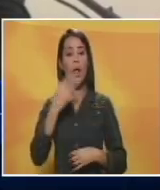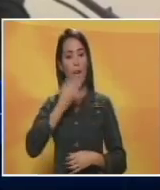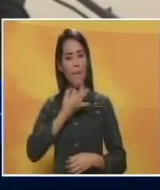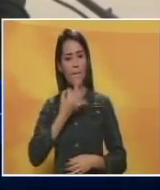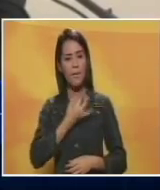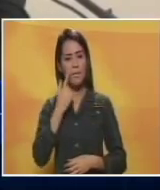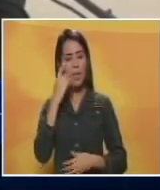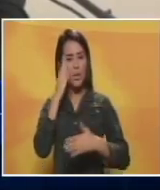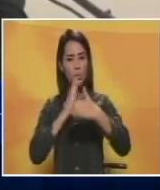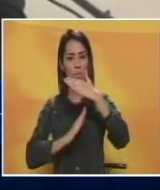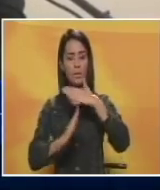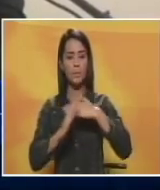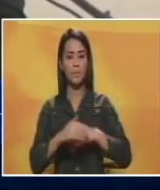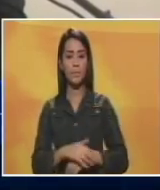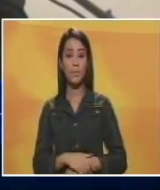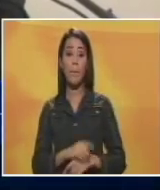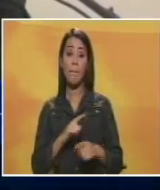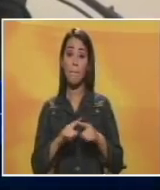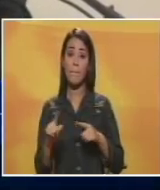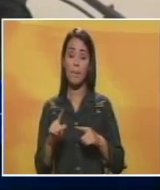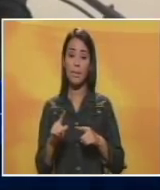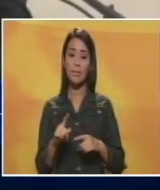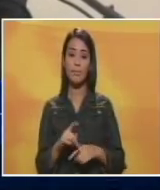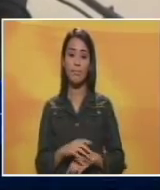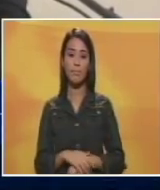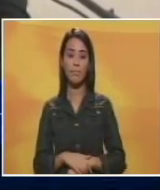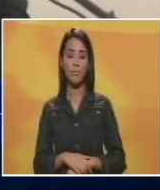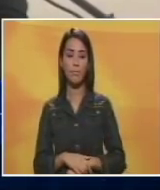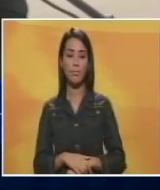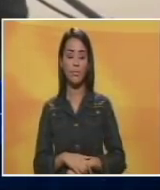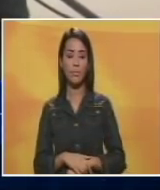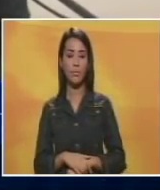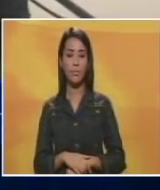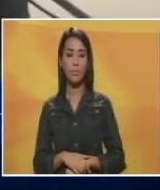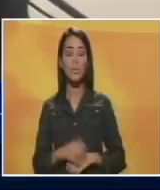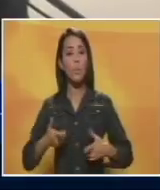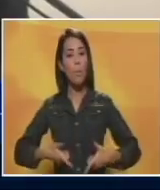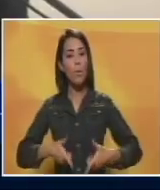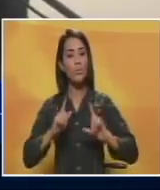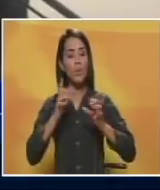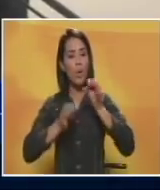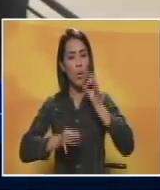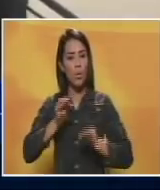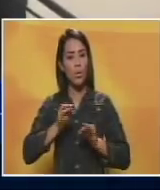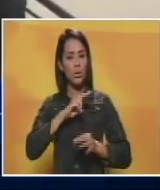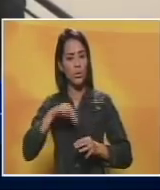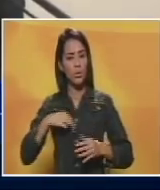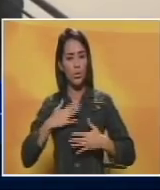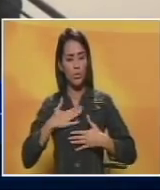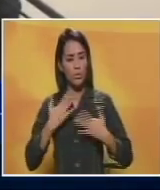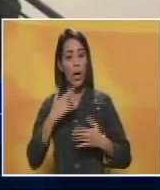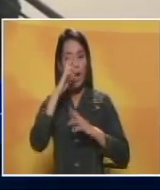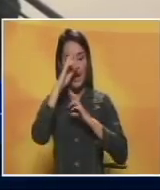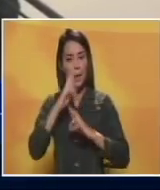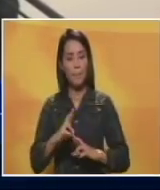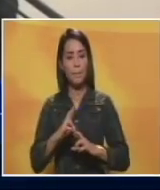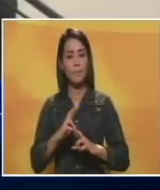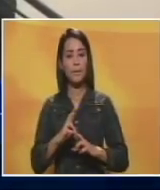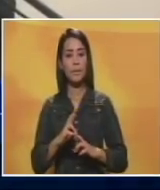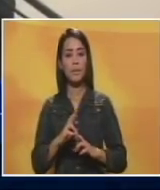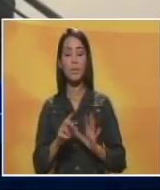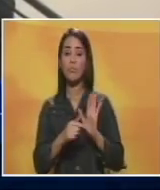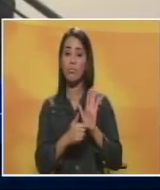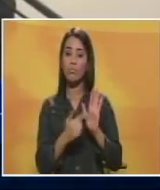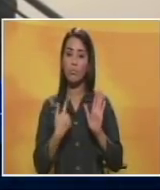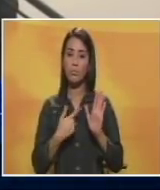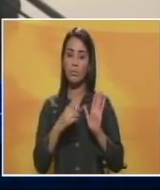y mucha humildad. Pero también eso representa que, como autoridad judicial, debemos hacernos respetar conforme a las